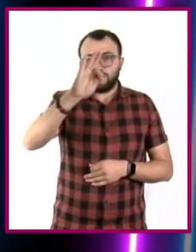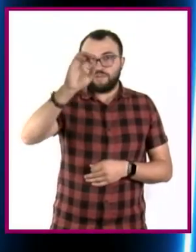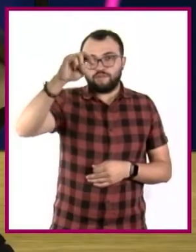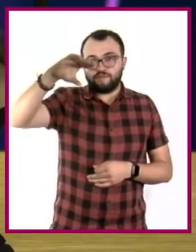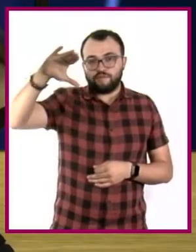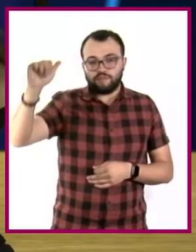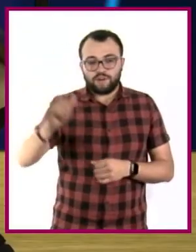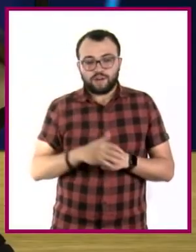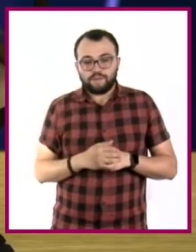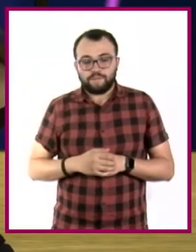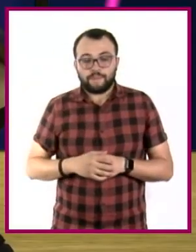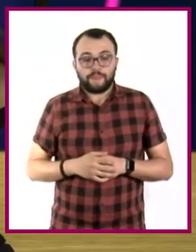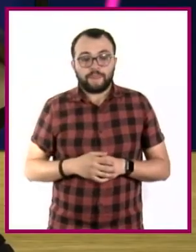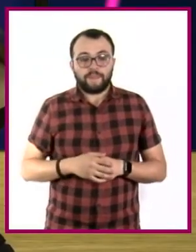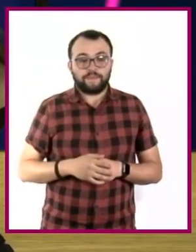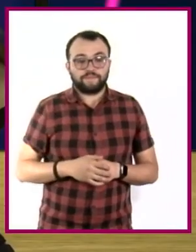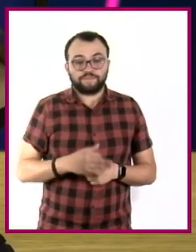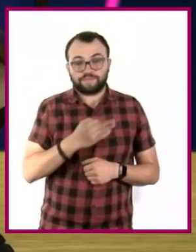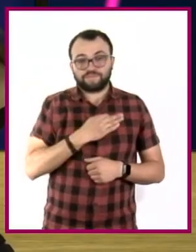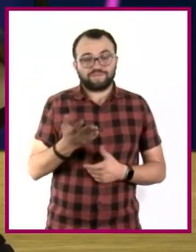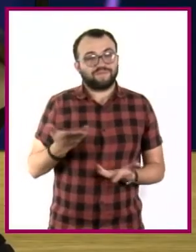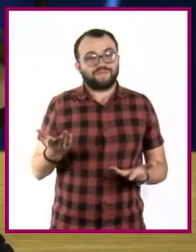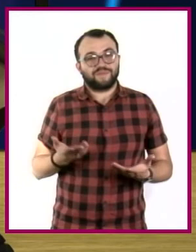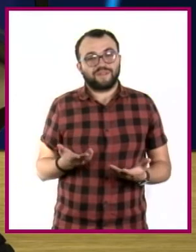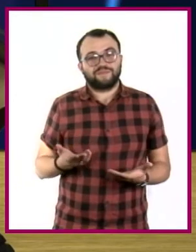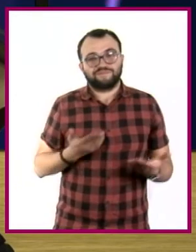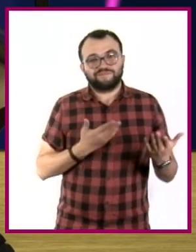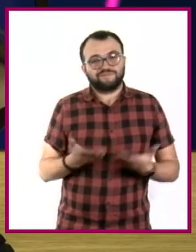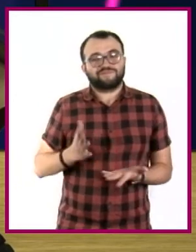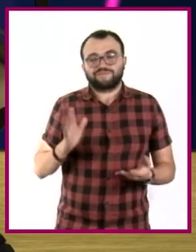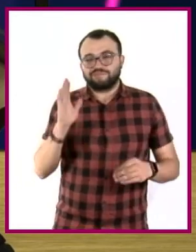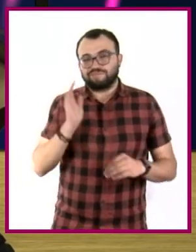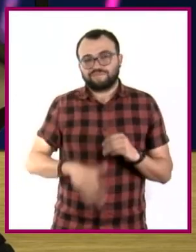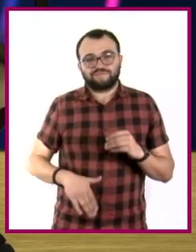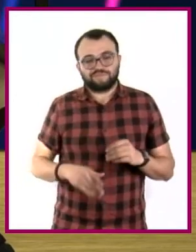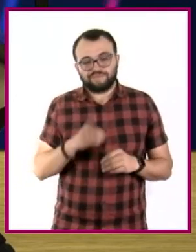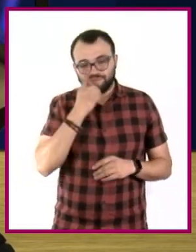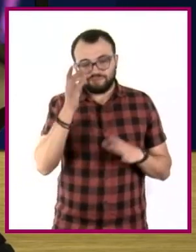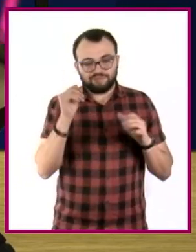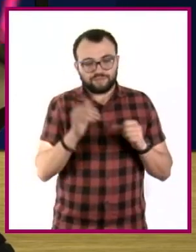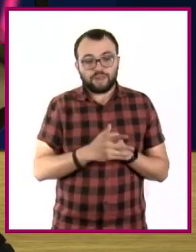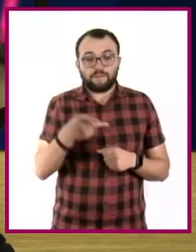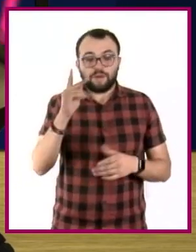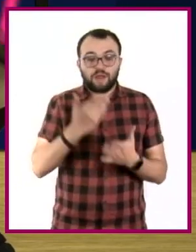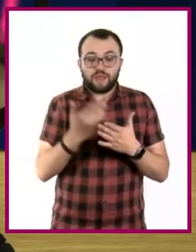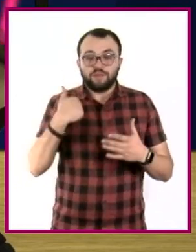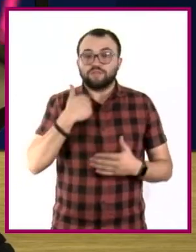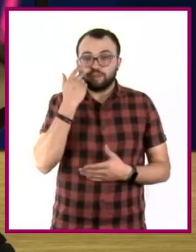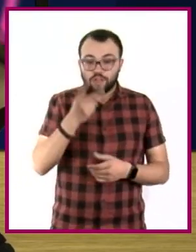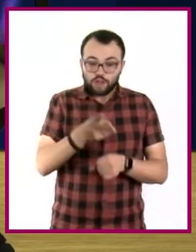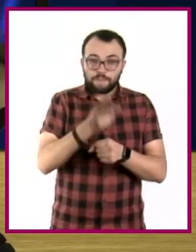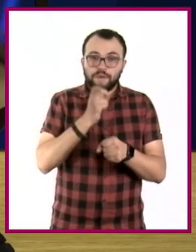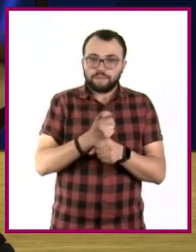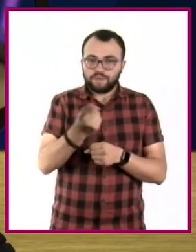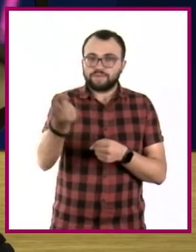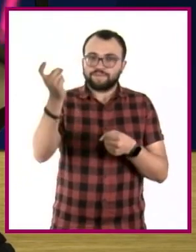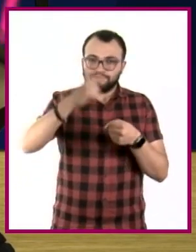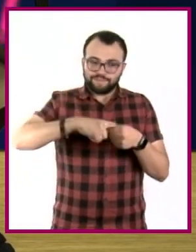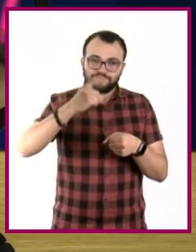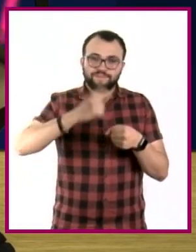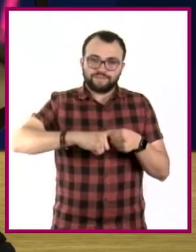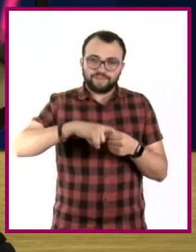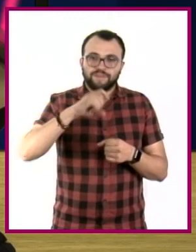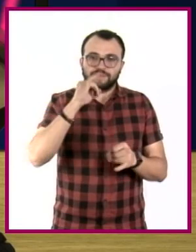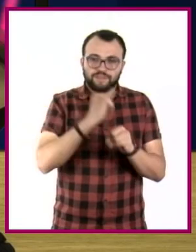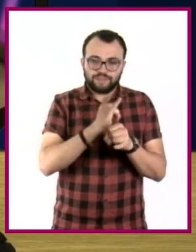Económica. Bueno, Mati, ha llegado el momento de despedirnos. Pero antes, déjame invitarlos a que visiten las redes sociales